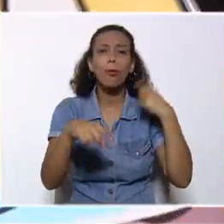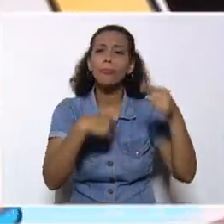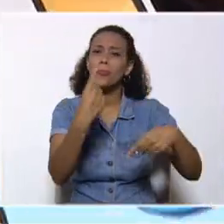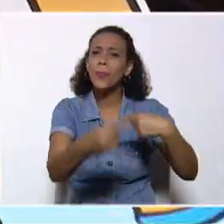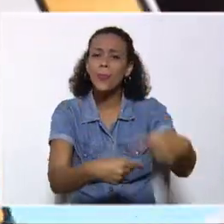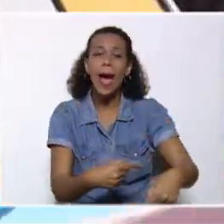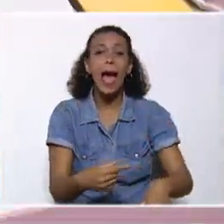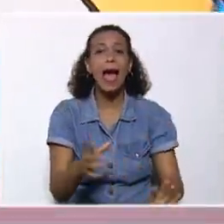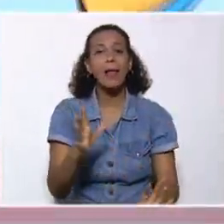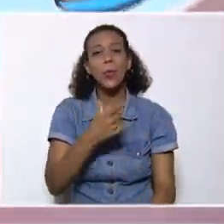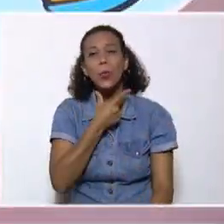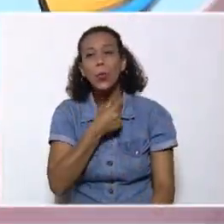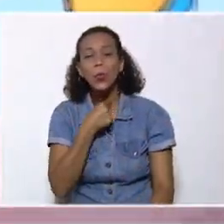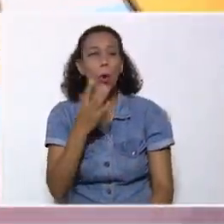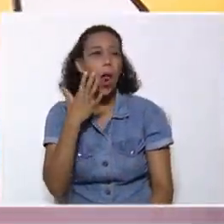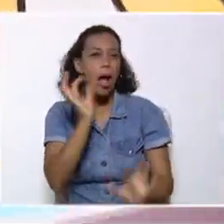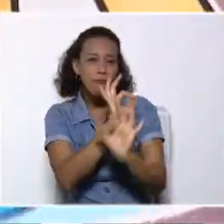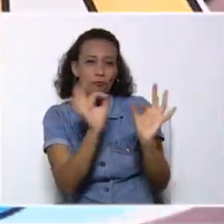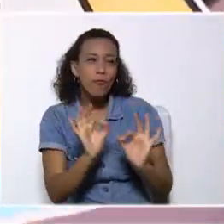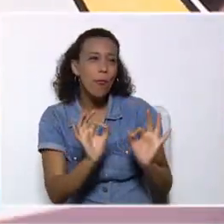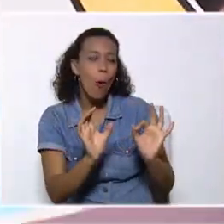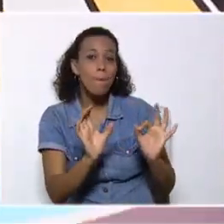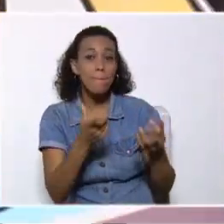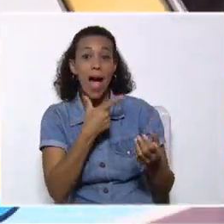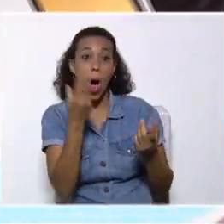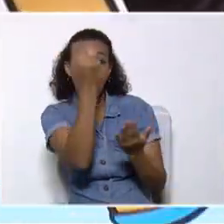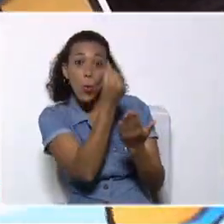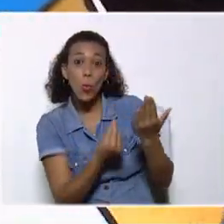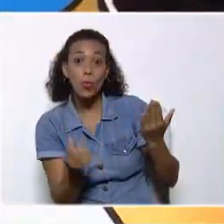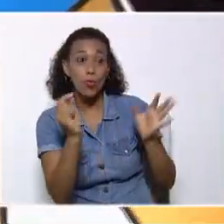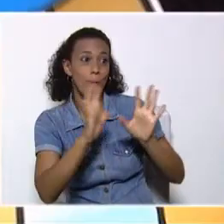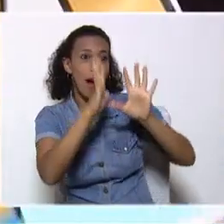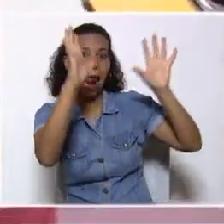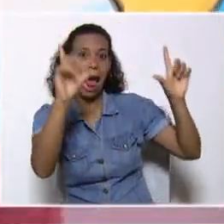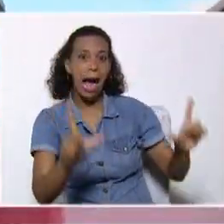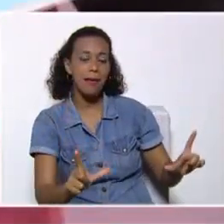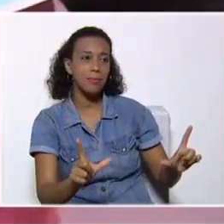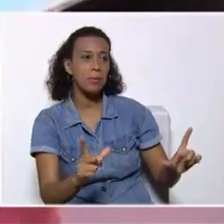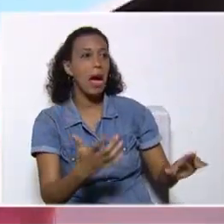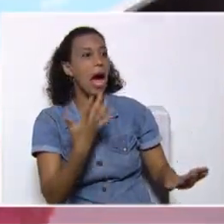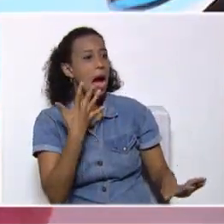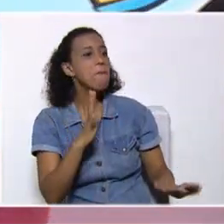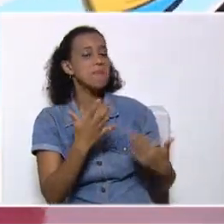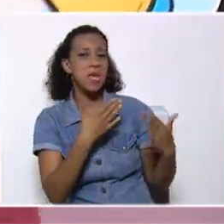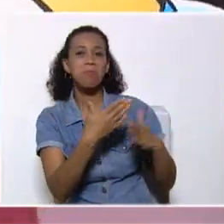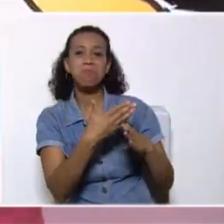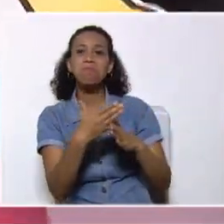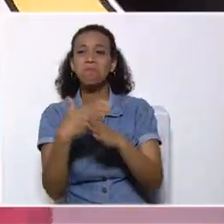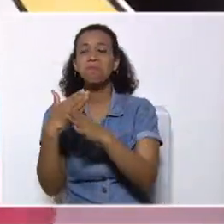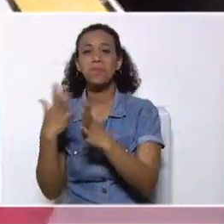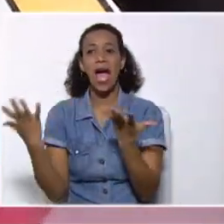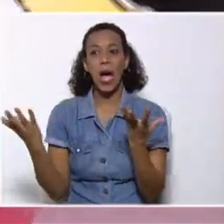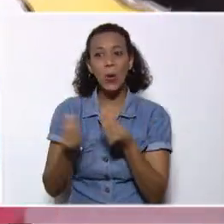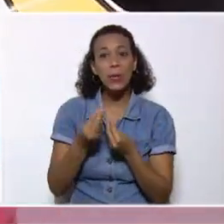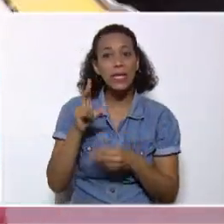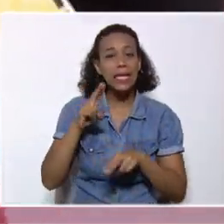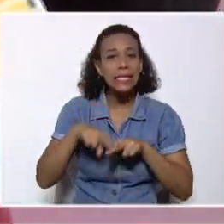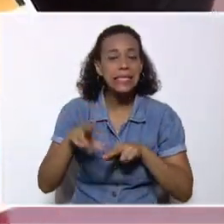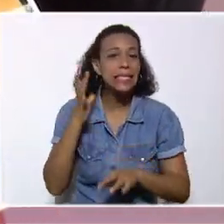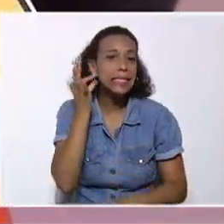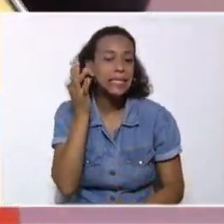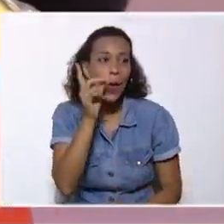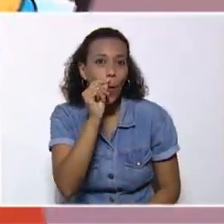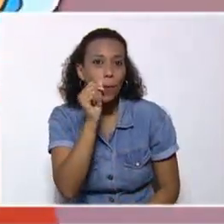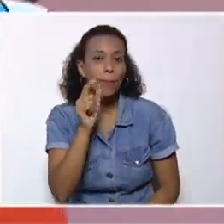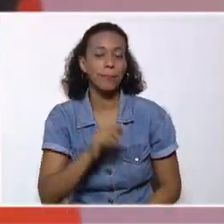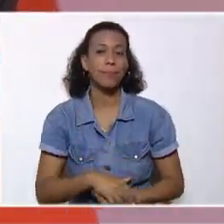según el gusto, según la oportunidad que tengan en casa de compartir con la niña y el niño en